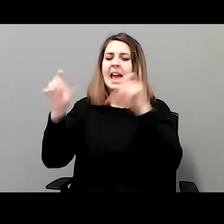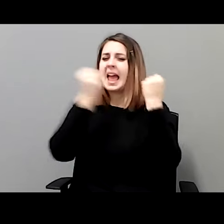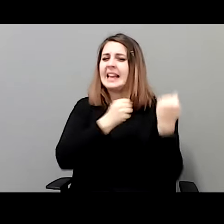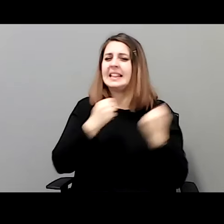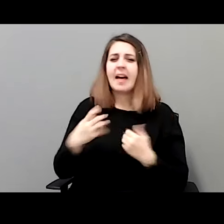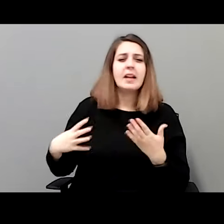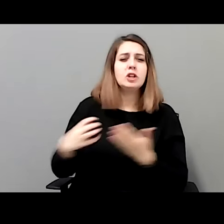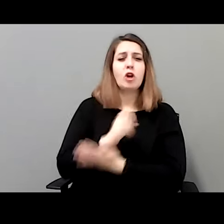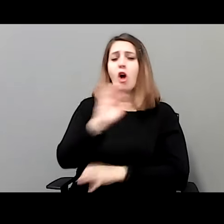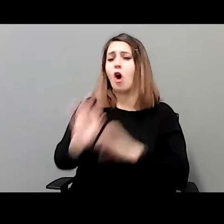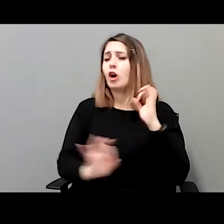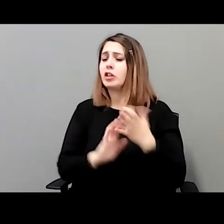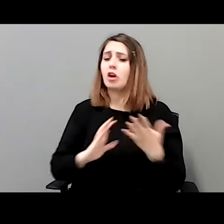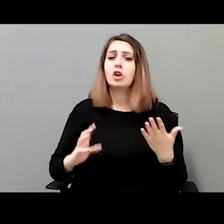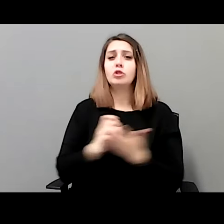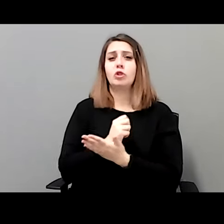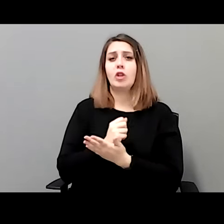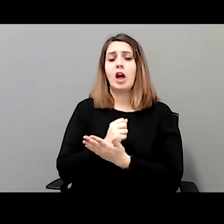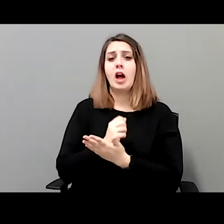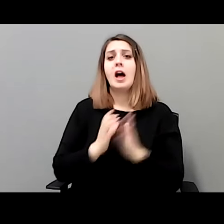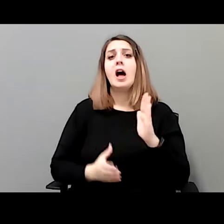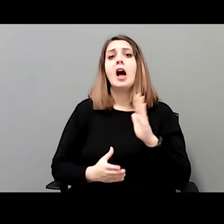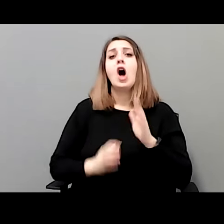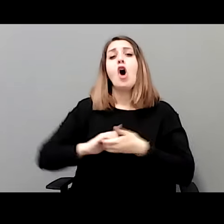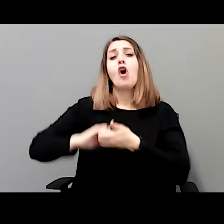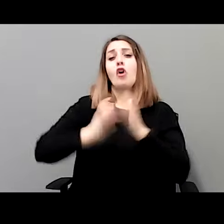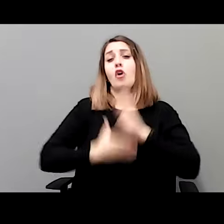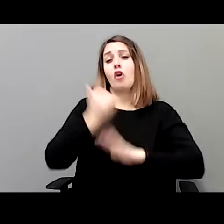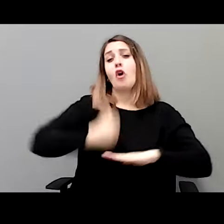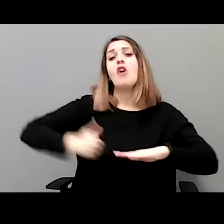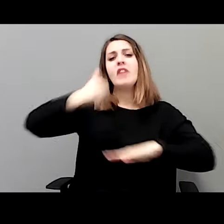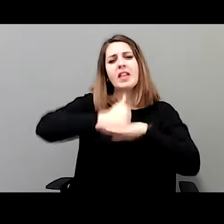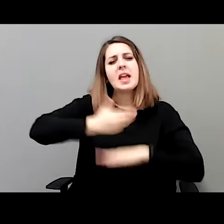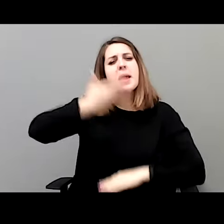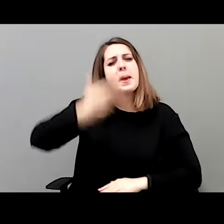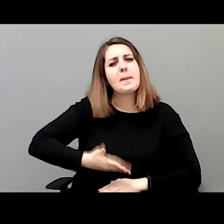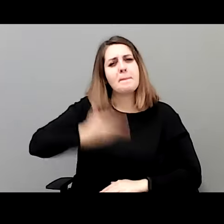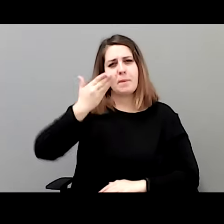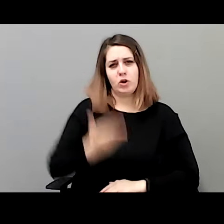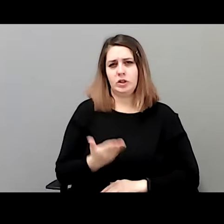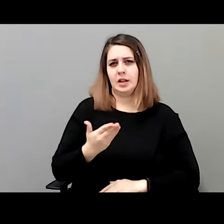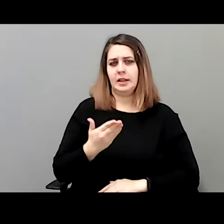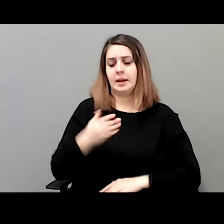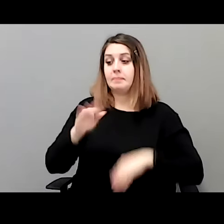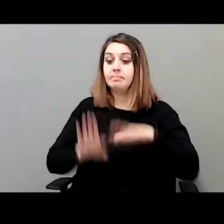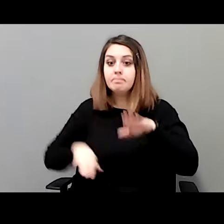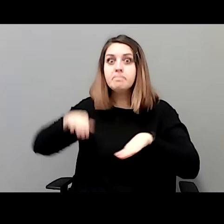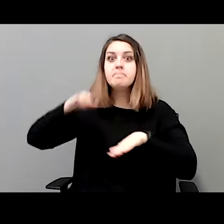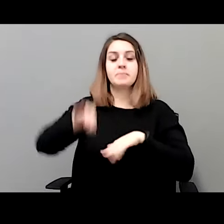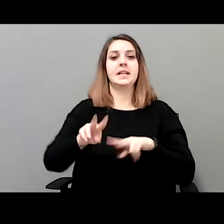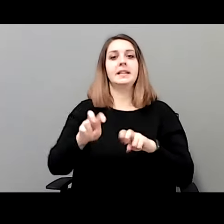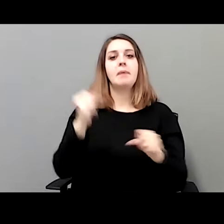todas las organizaciones, para la Confederación es tan importante que deis un paso al empleo, ¿no? Porque es como un